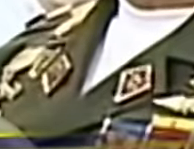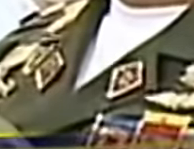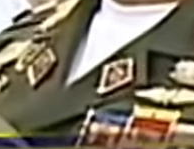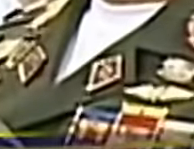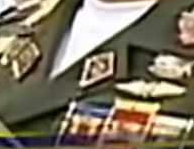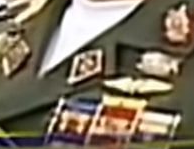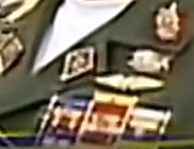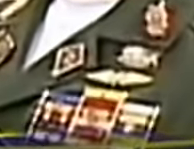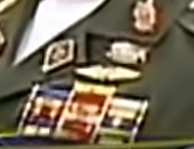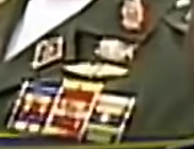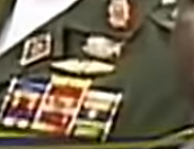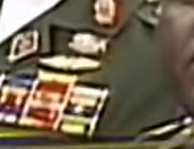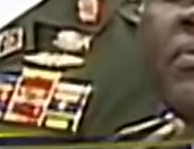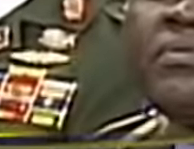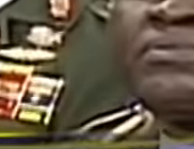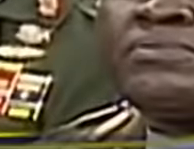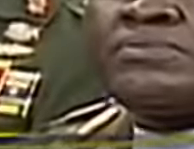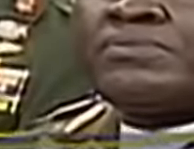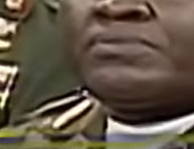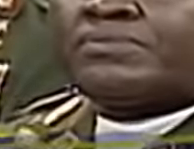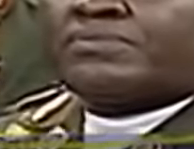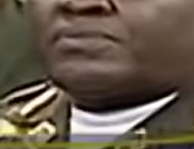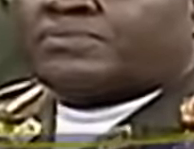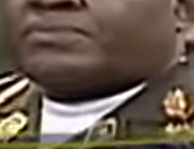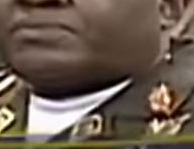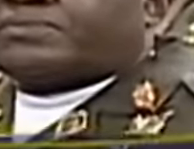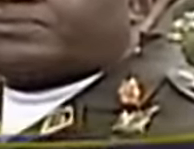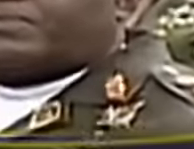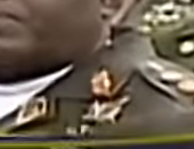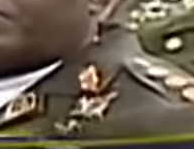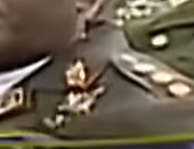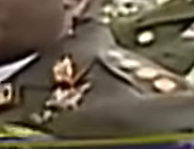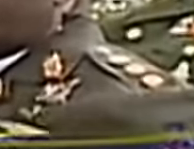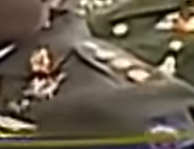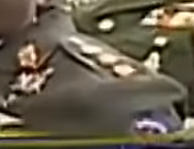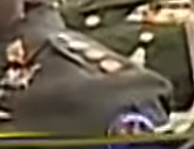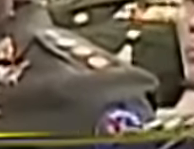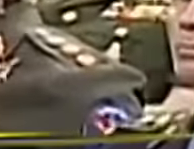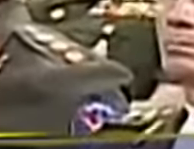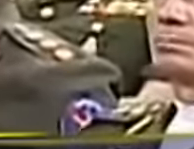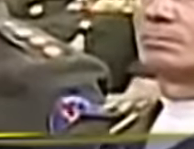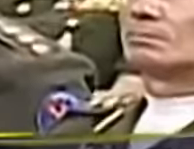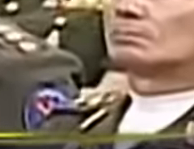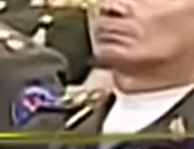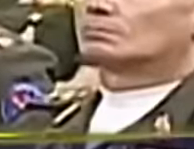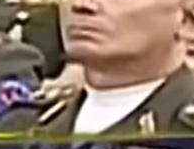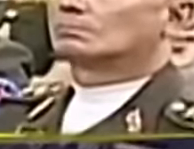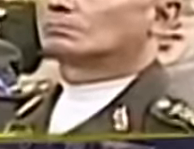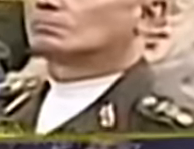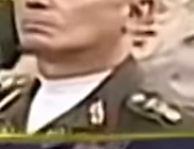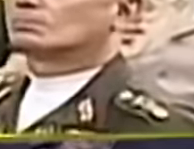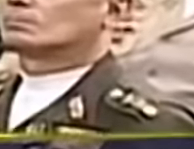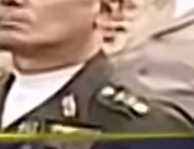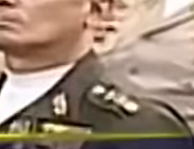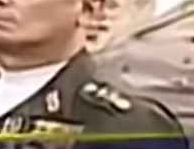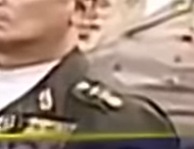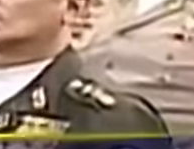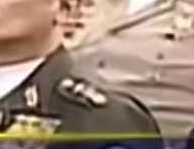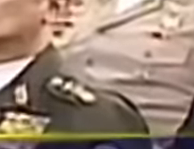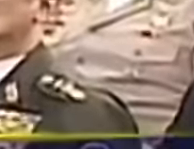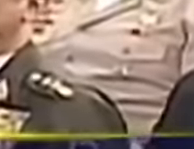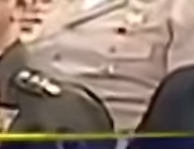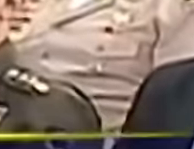más fuerza, para seguir en esta batalla, que al final siempre será contra el imperialismo y